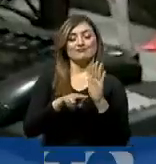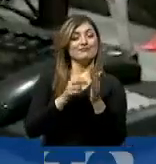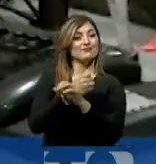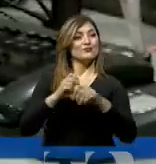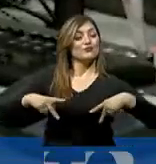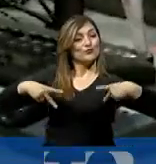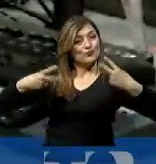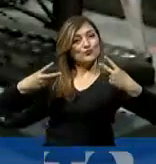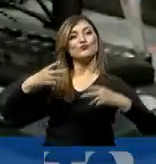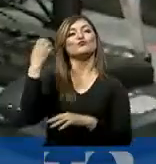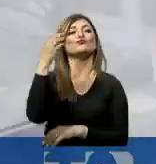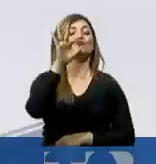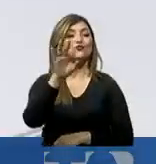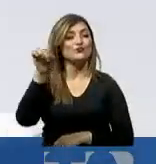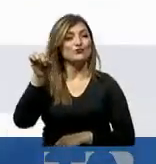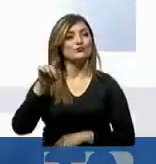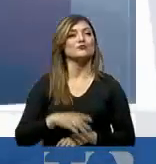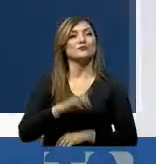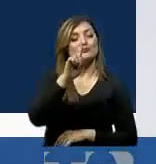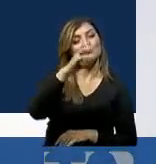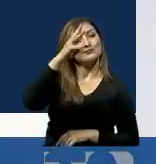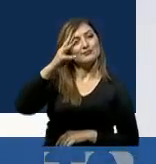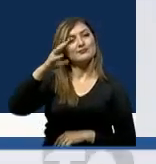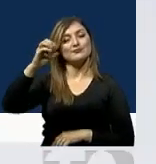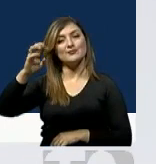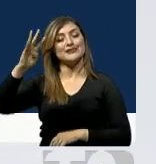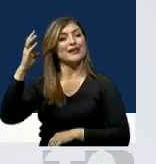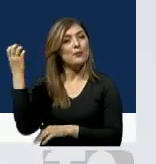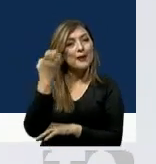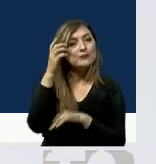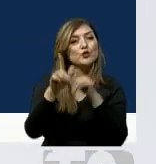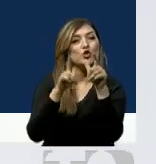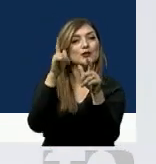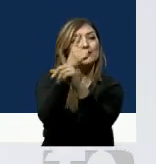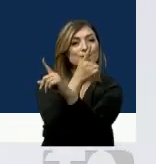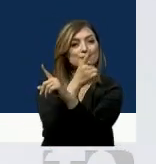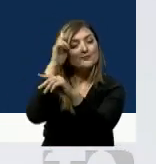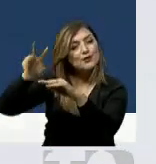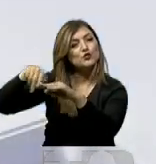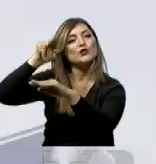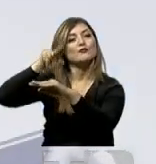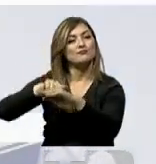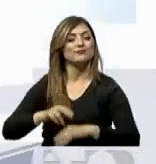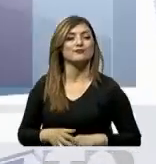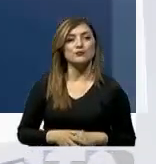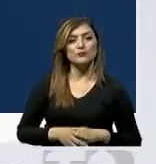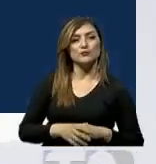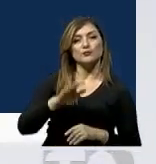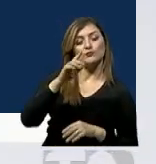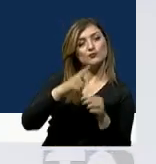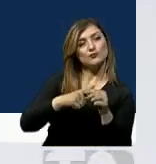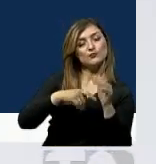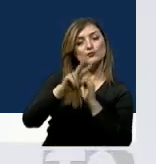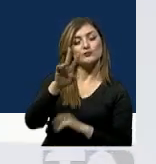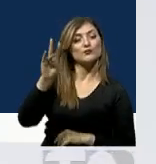En lo que va del año, el ECU911 ha recibido 1.606 emergencias de este tipo a escala nacional, de los cuales Quito